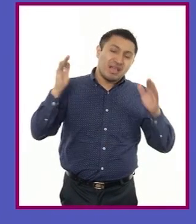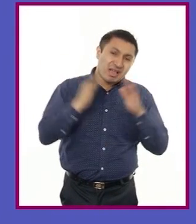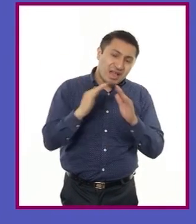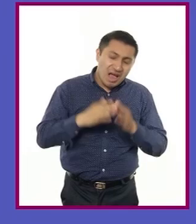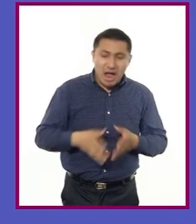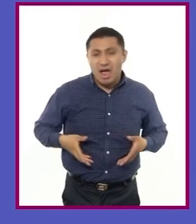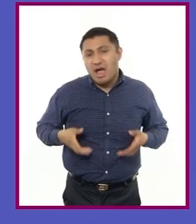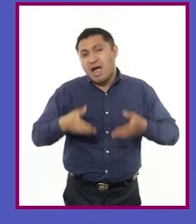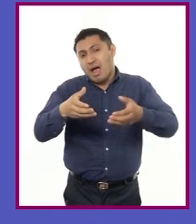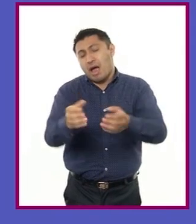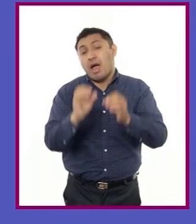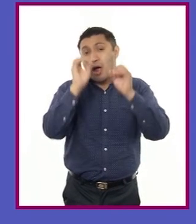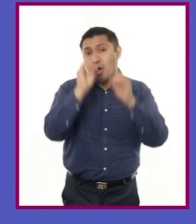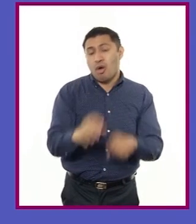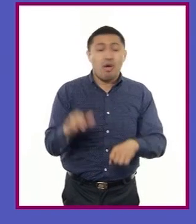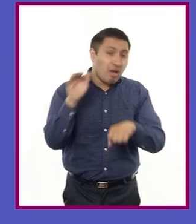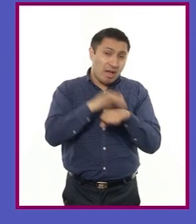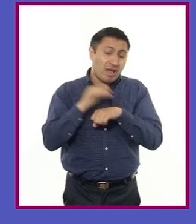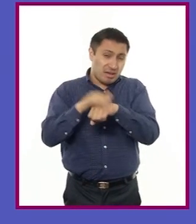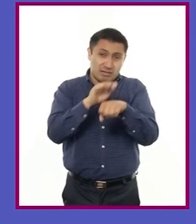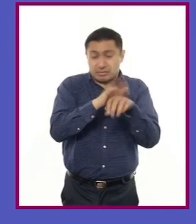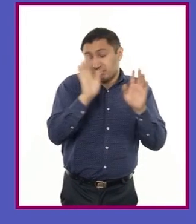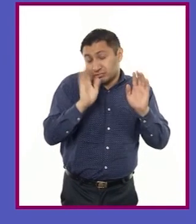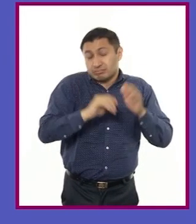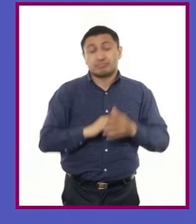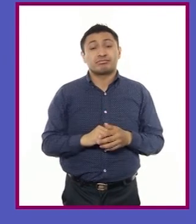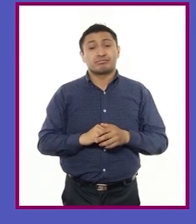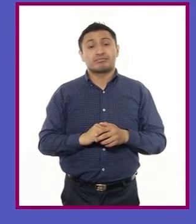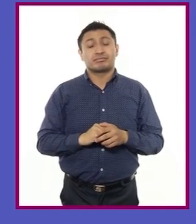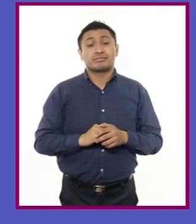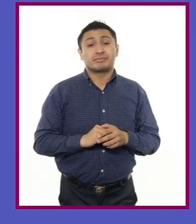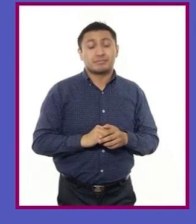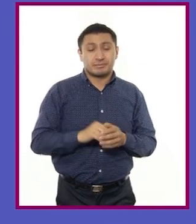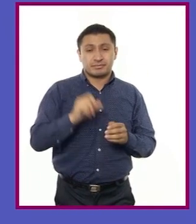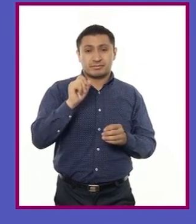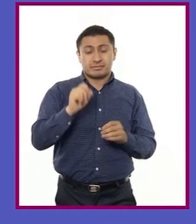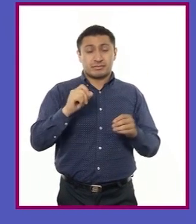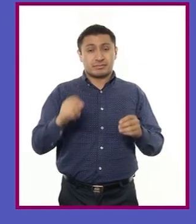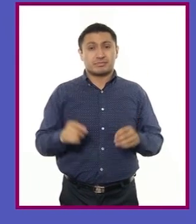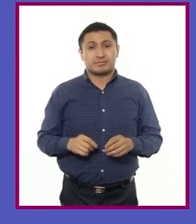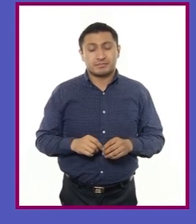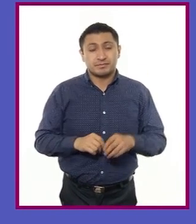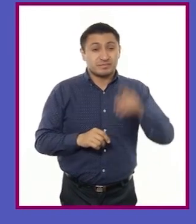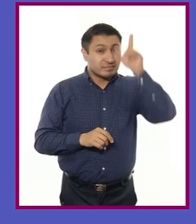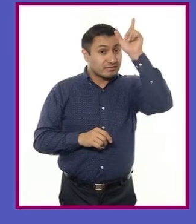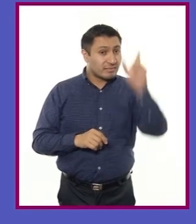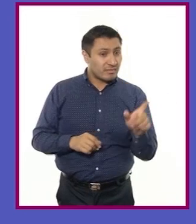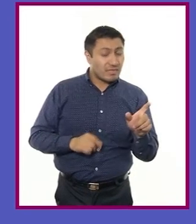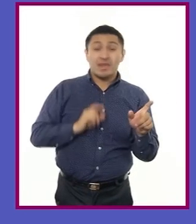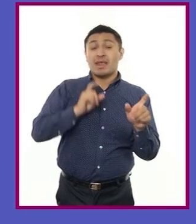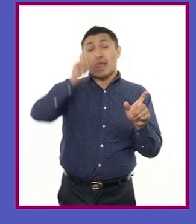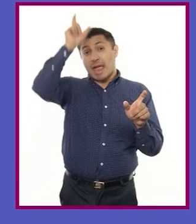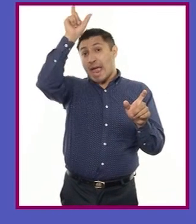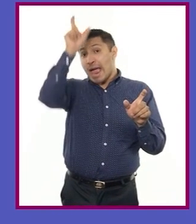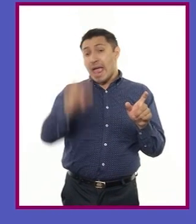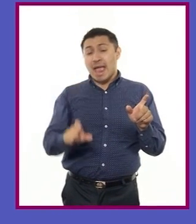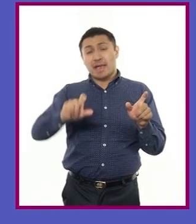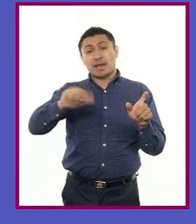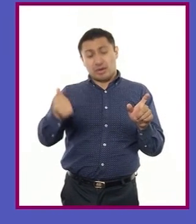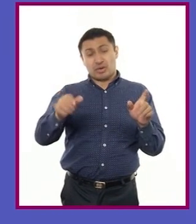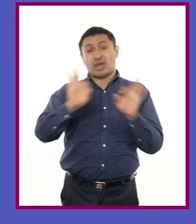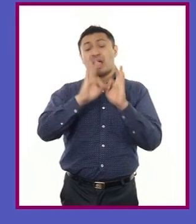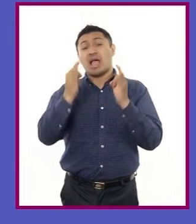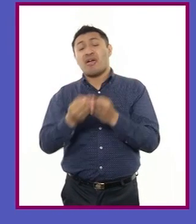con sus amigas o amigos. A un lado de esas expresiones o palabras, escriban otra forma